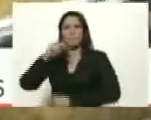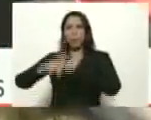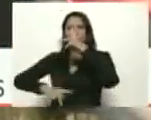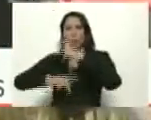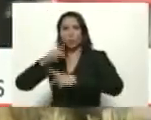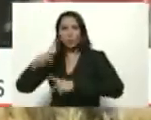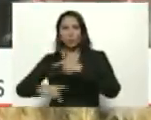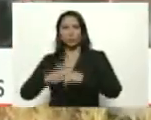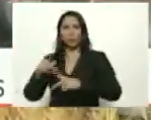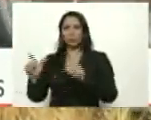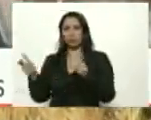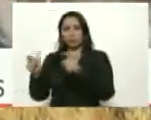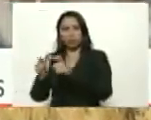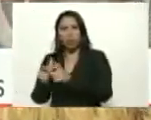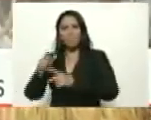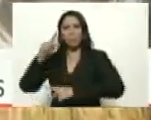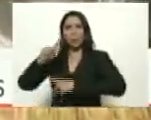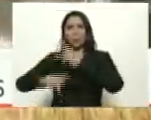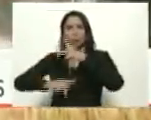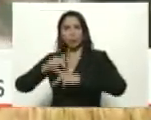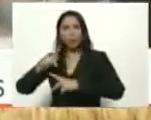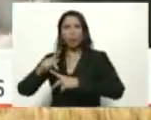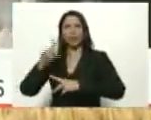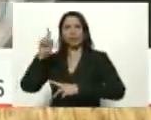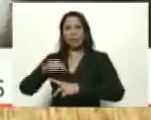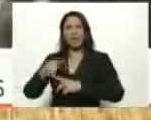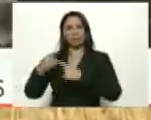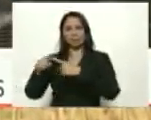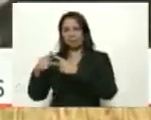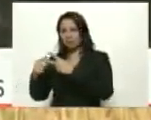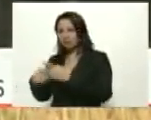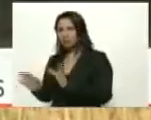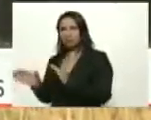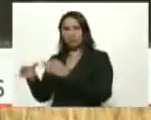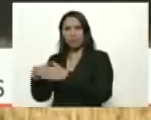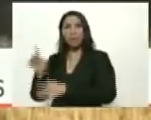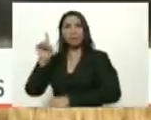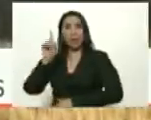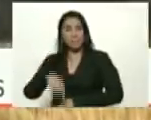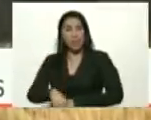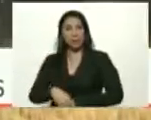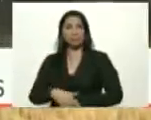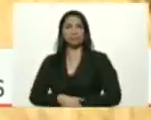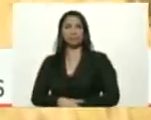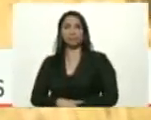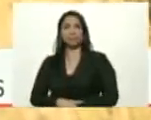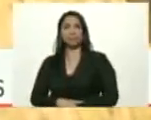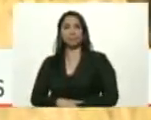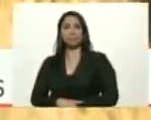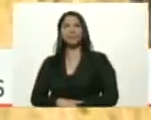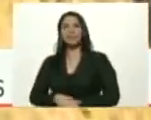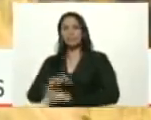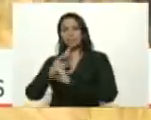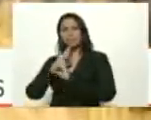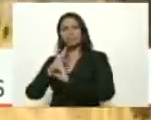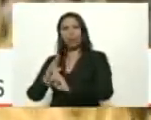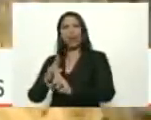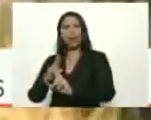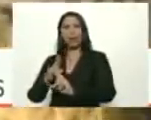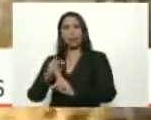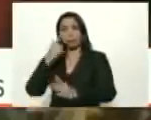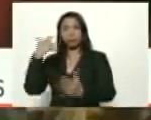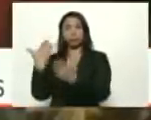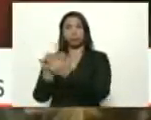de los medianos productores, de los pequeños productores, pero también, presidente, el resultado palpable de